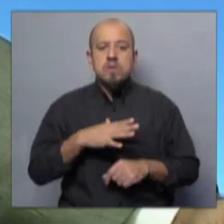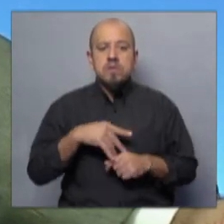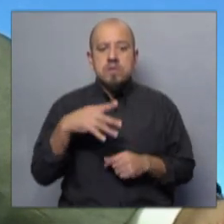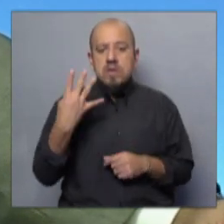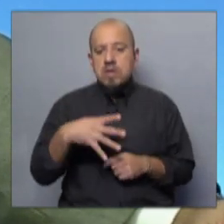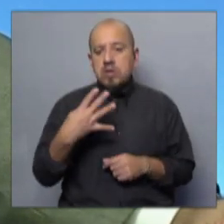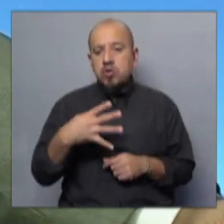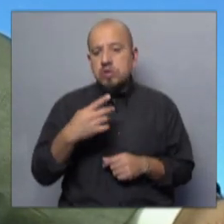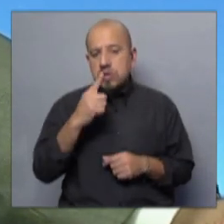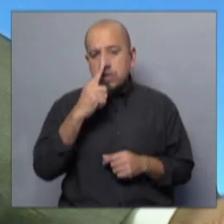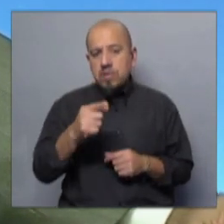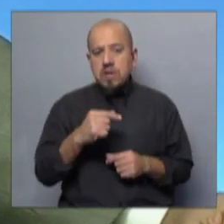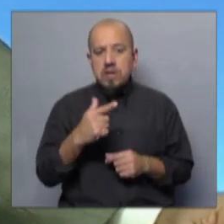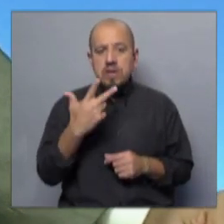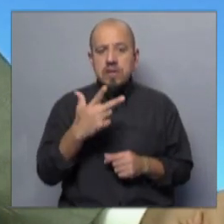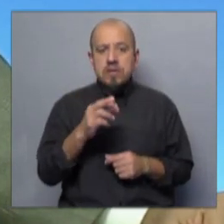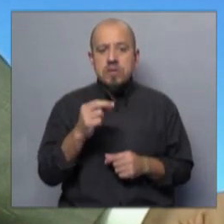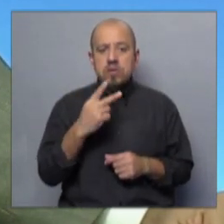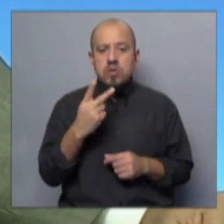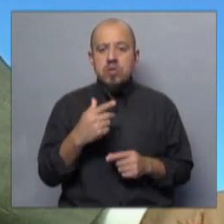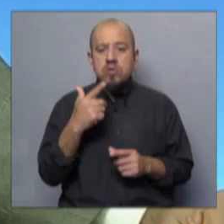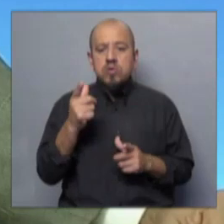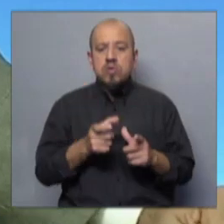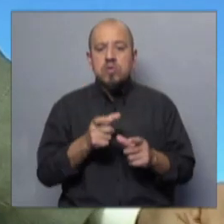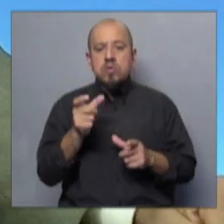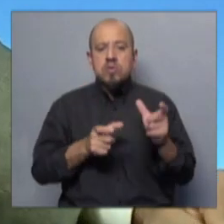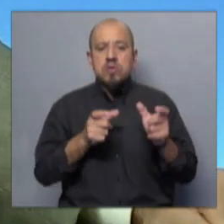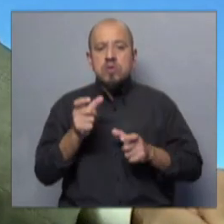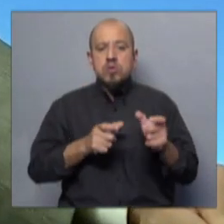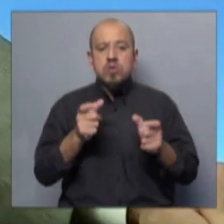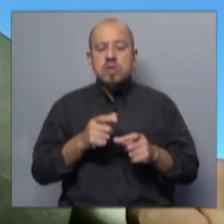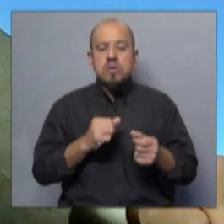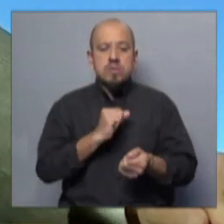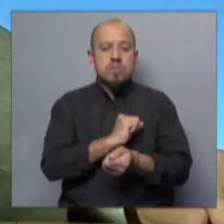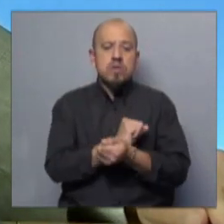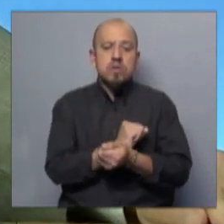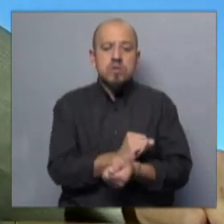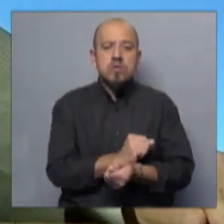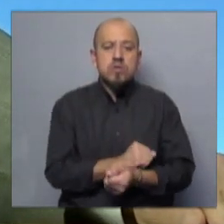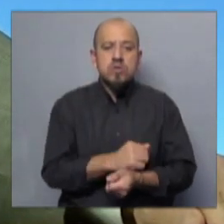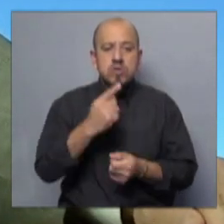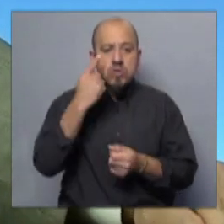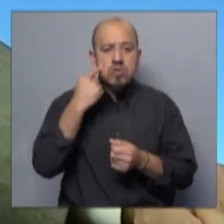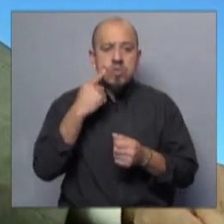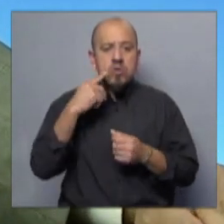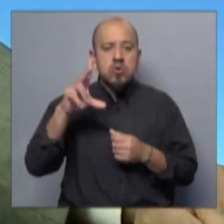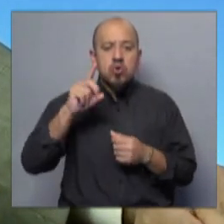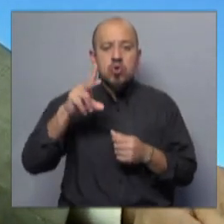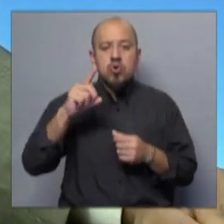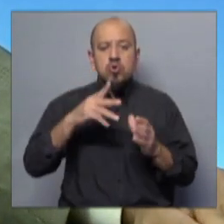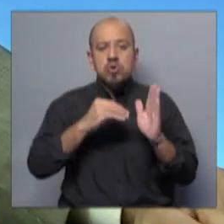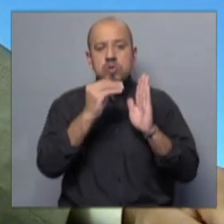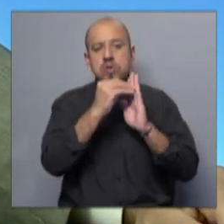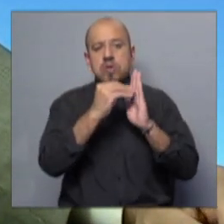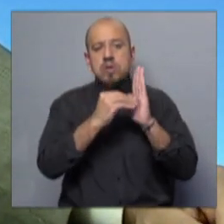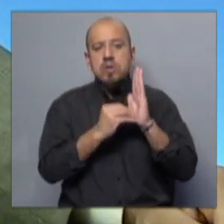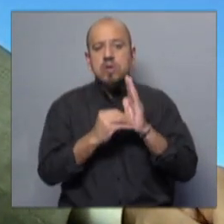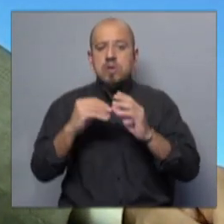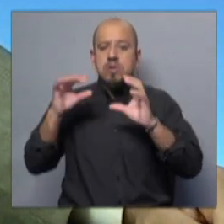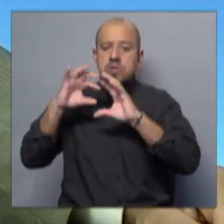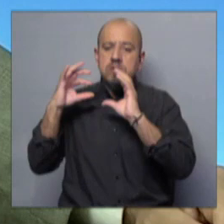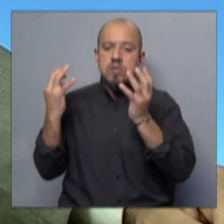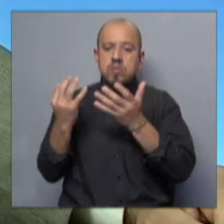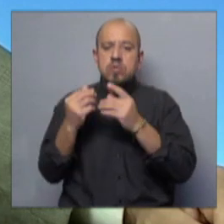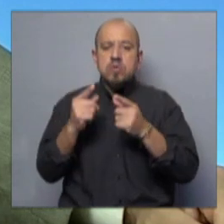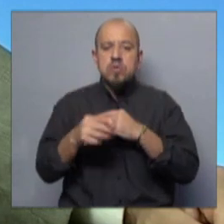14.300 dos personas privadas de libertad eso coloca a uruguay en el puesto número 12 en el mundo en cantidad de